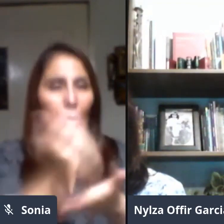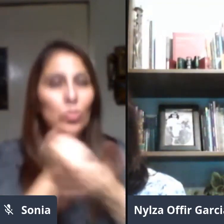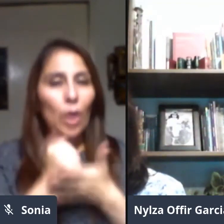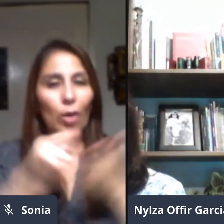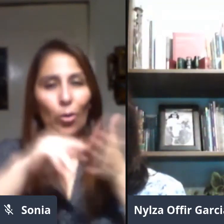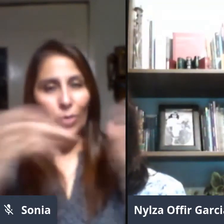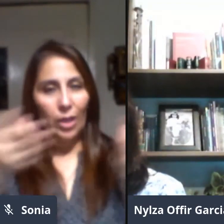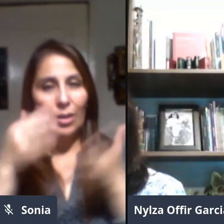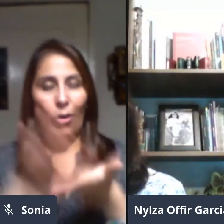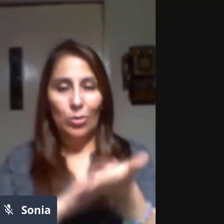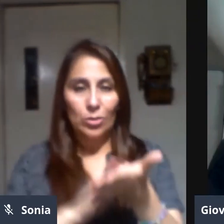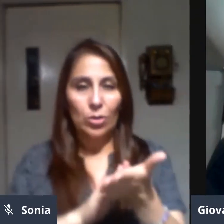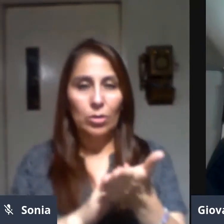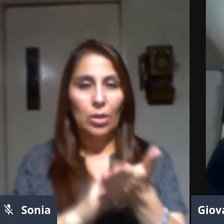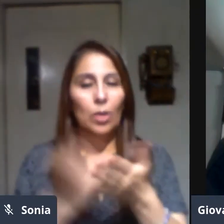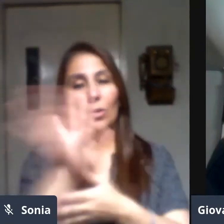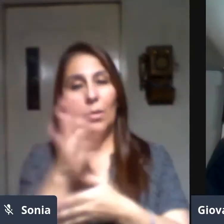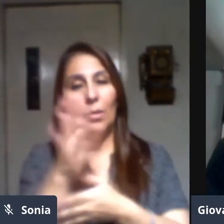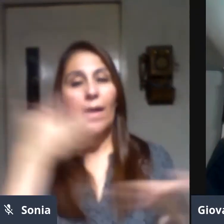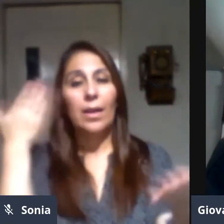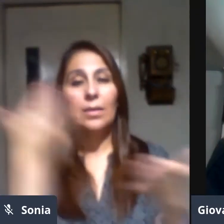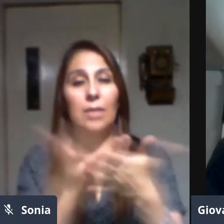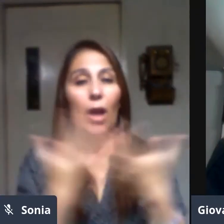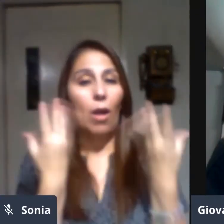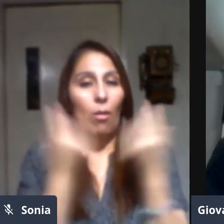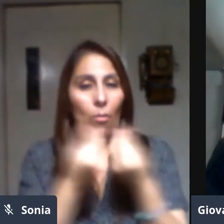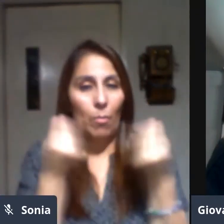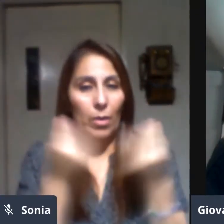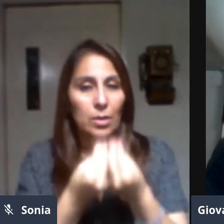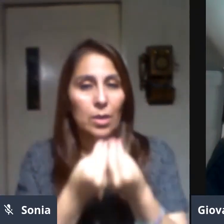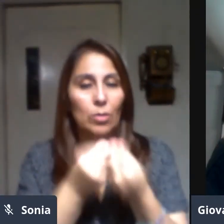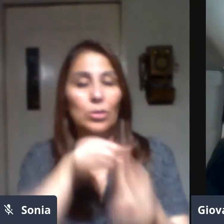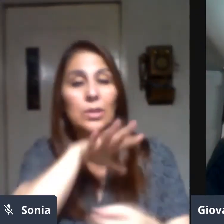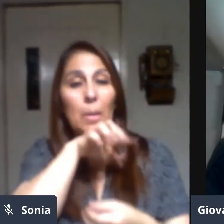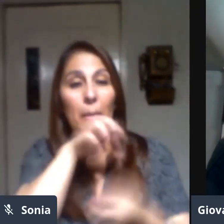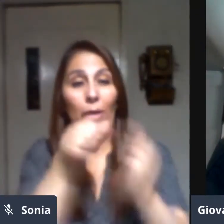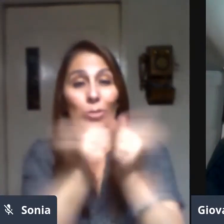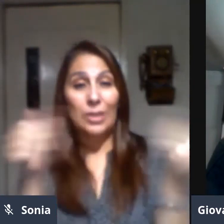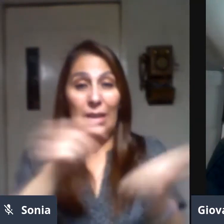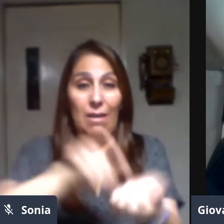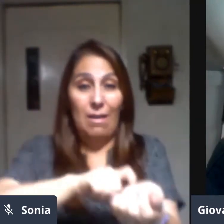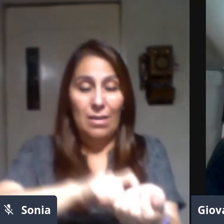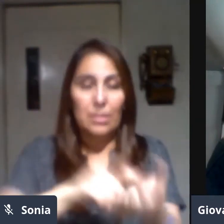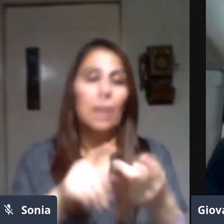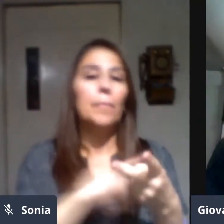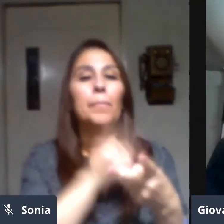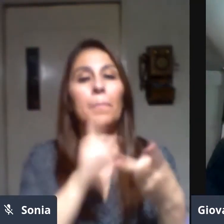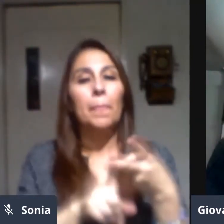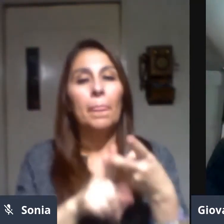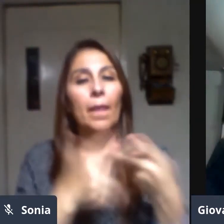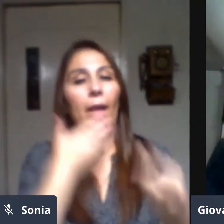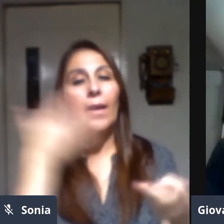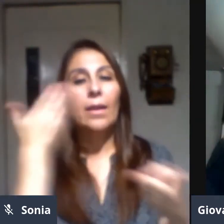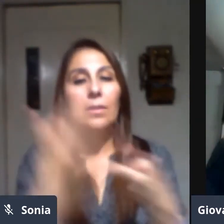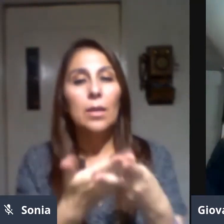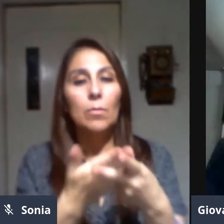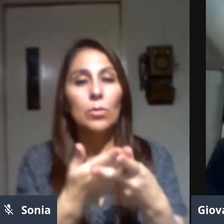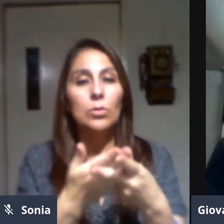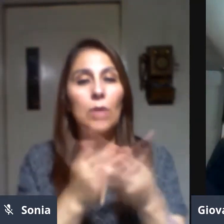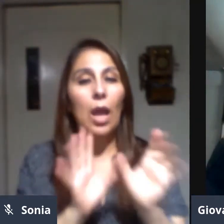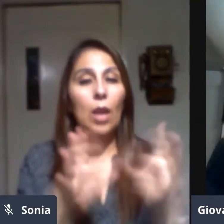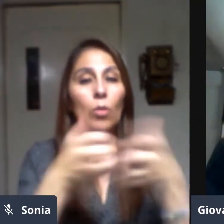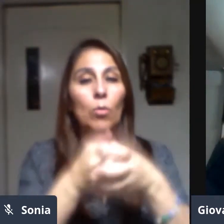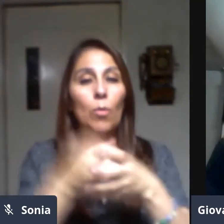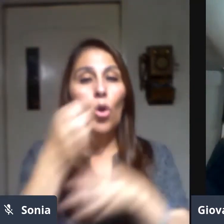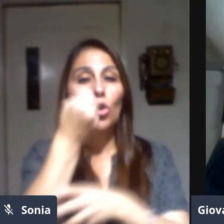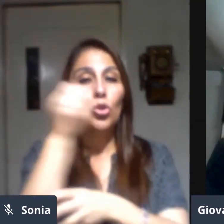agradeciéndole a los compañeros pues de terrassa por supuesto a la gente de la federación de mineros del psuv de oliva